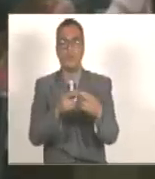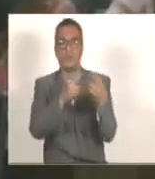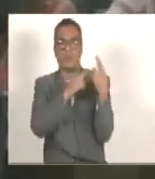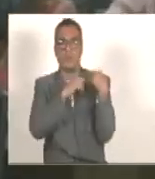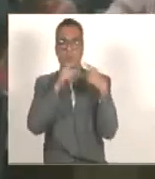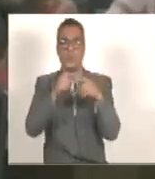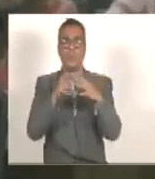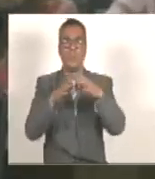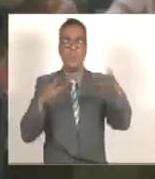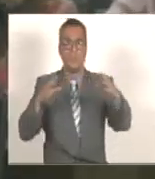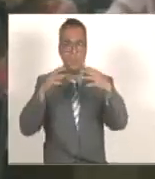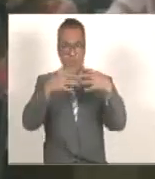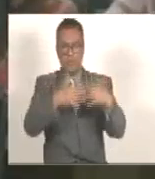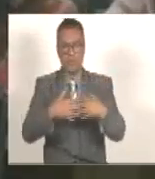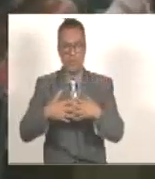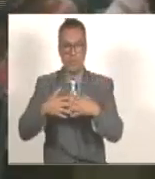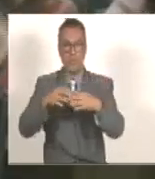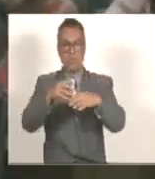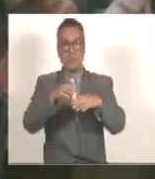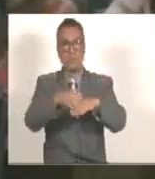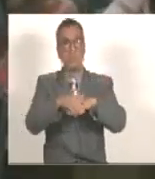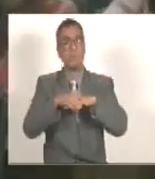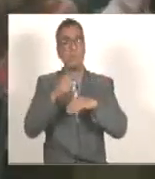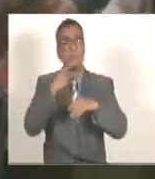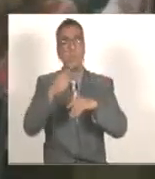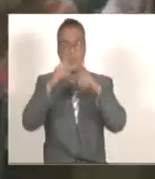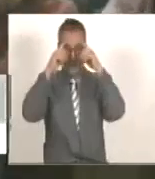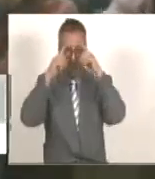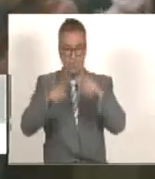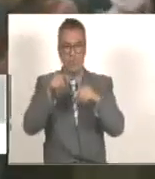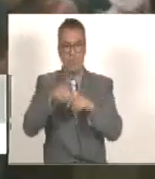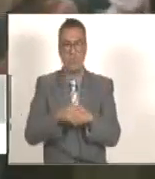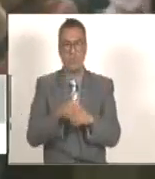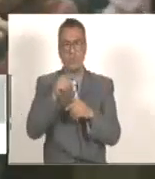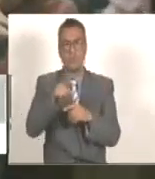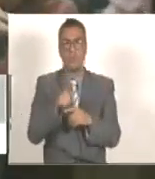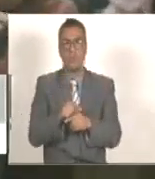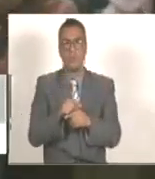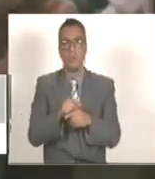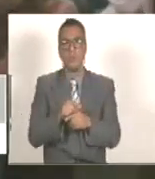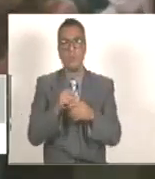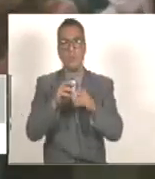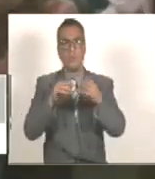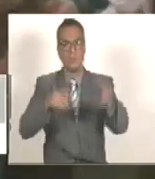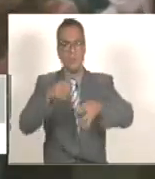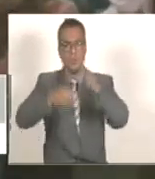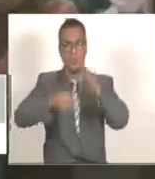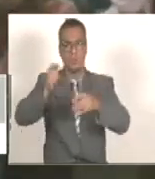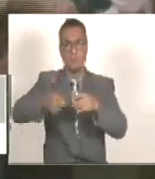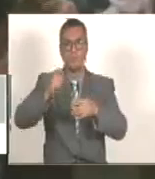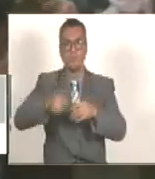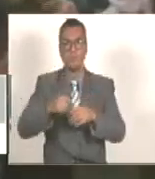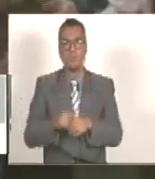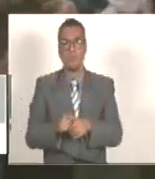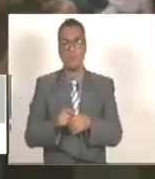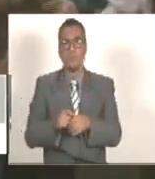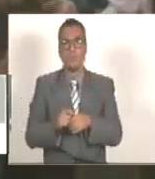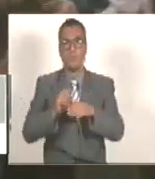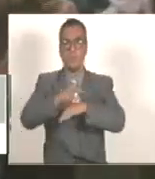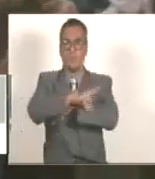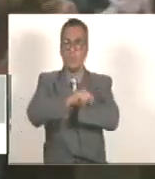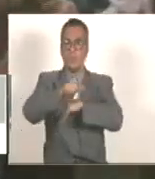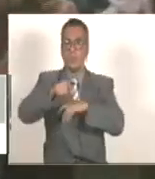representantes de la Gran Bretaña, decidieron pues ese mamotreto jurídico, pero que nos